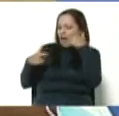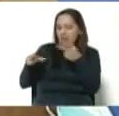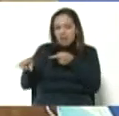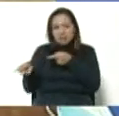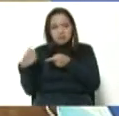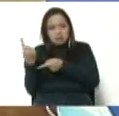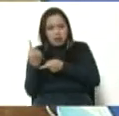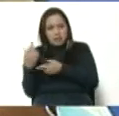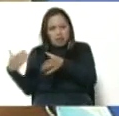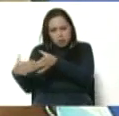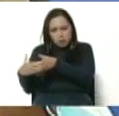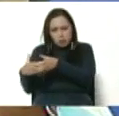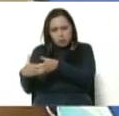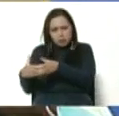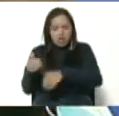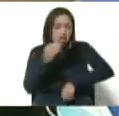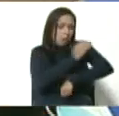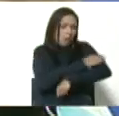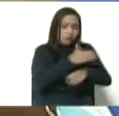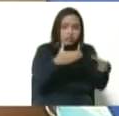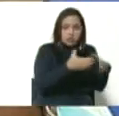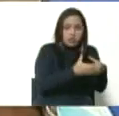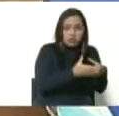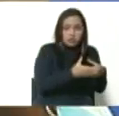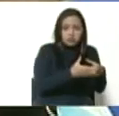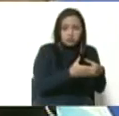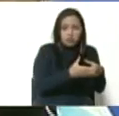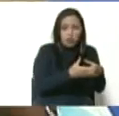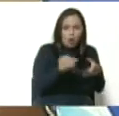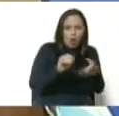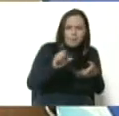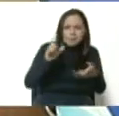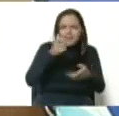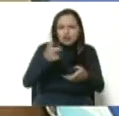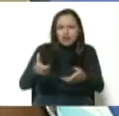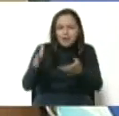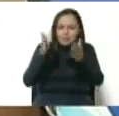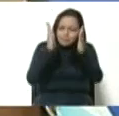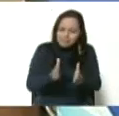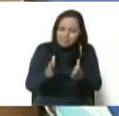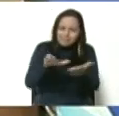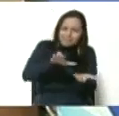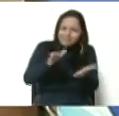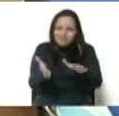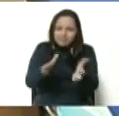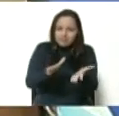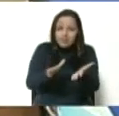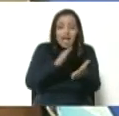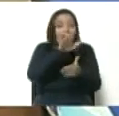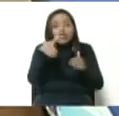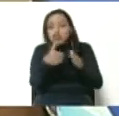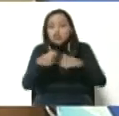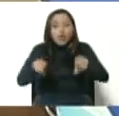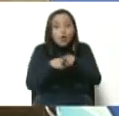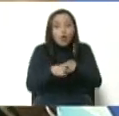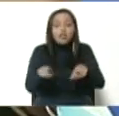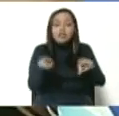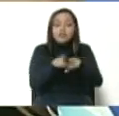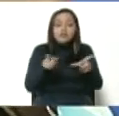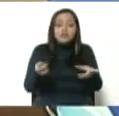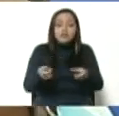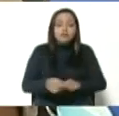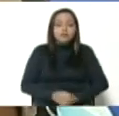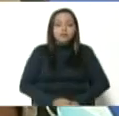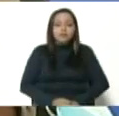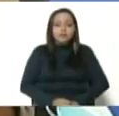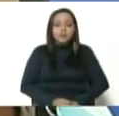chavistas solamente, ni a la oposición solamente, ni a los ninis solamente. Es a todas y es a todos. Así que yo